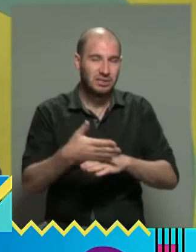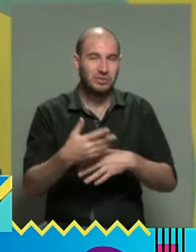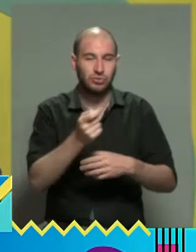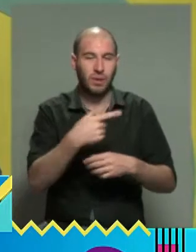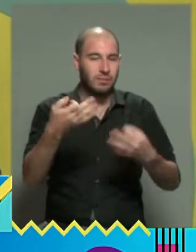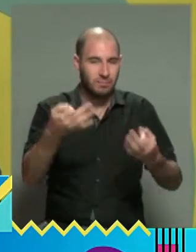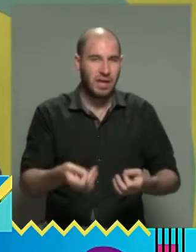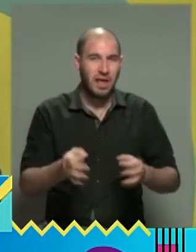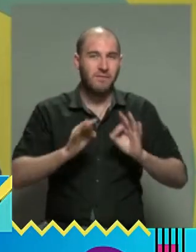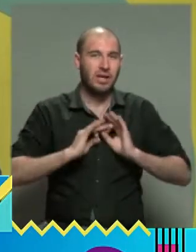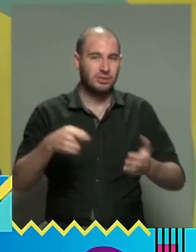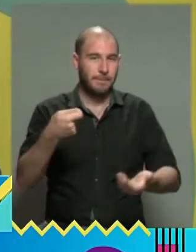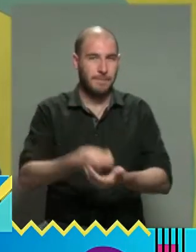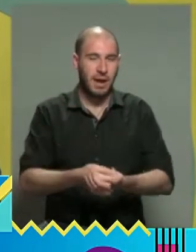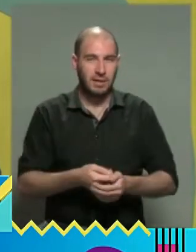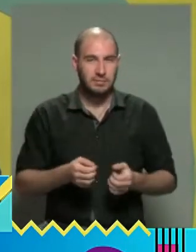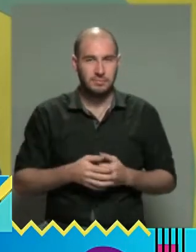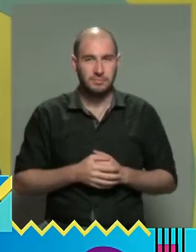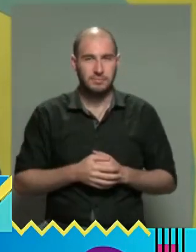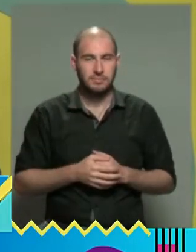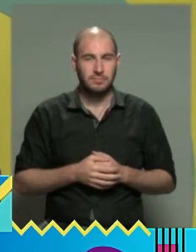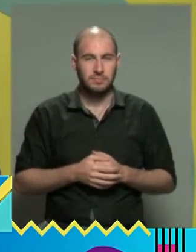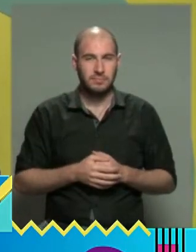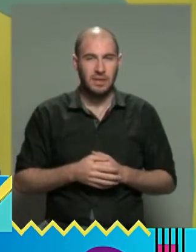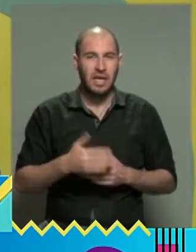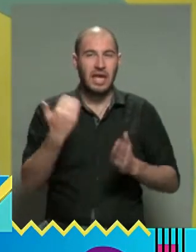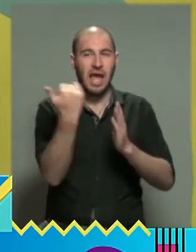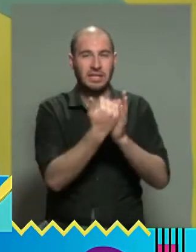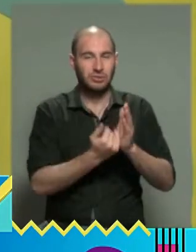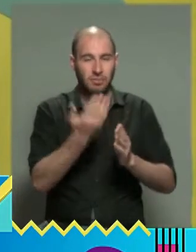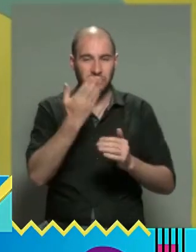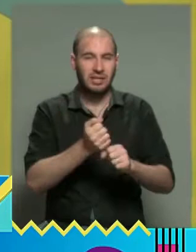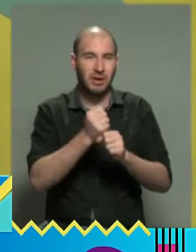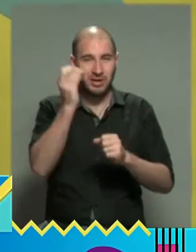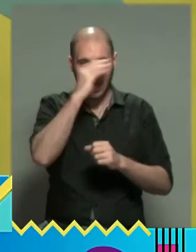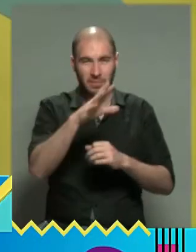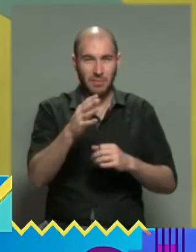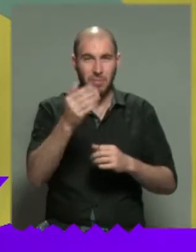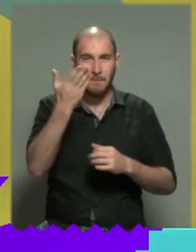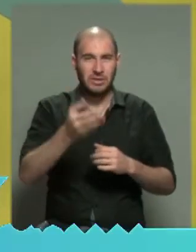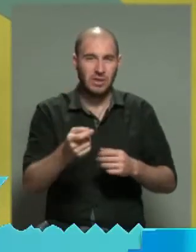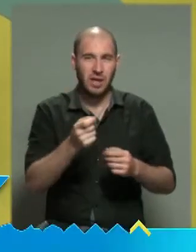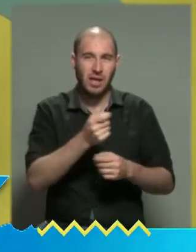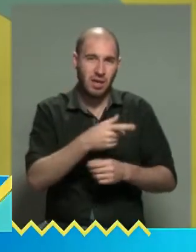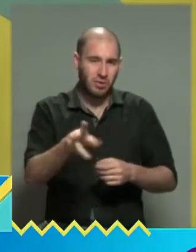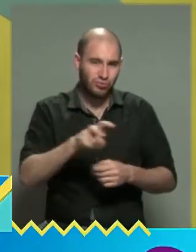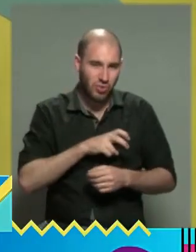salario digno, las vacaciones pagas, el estatuto del peón. Ustedes saben que los peones cobraban,